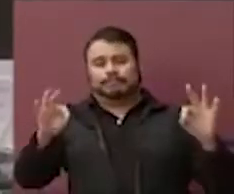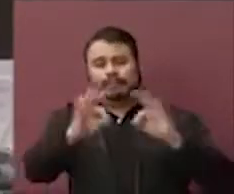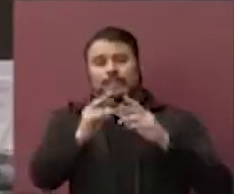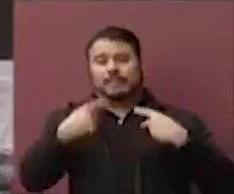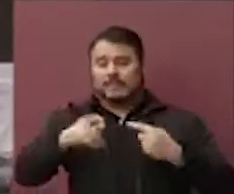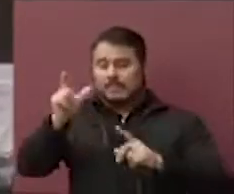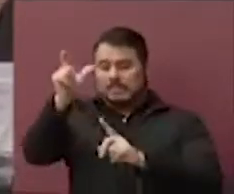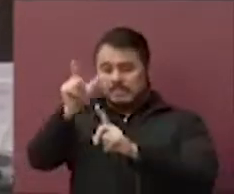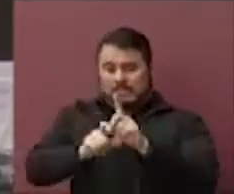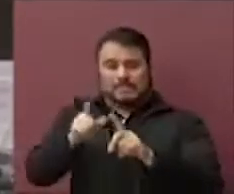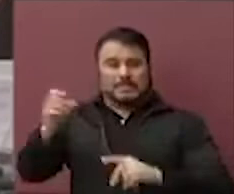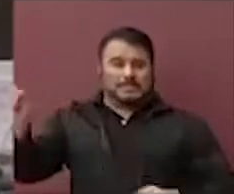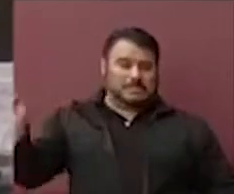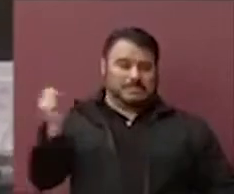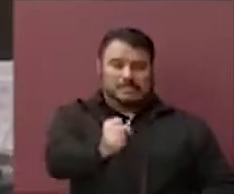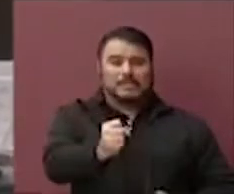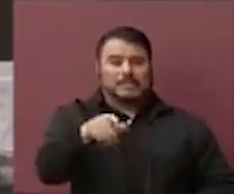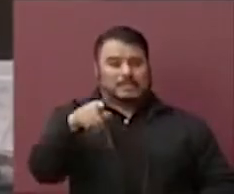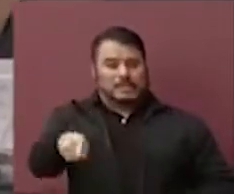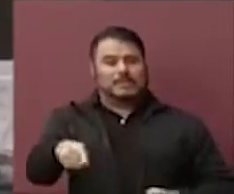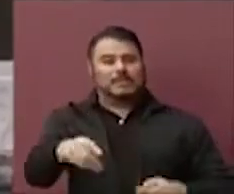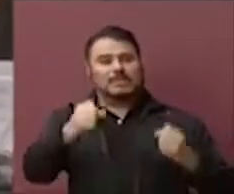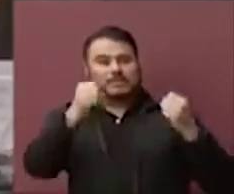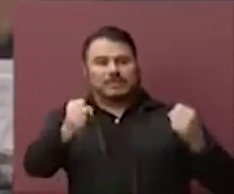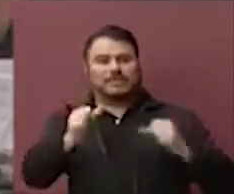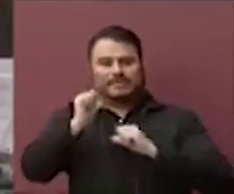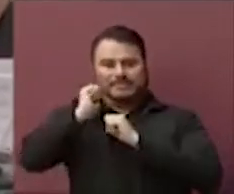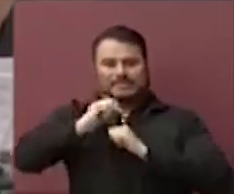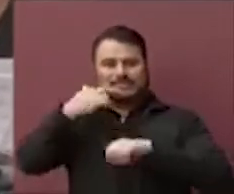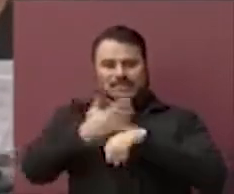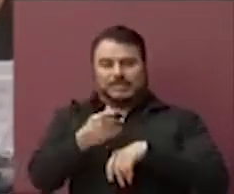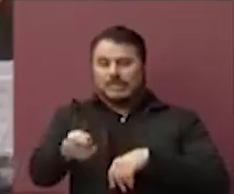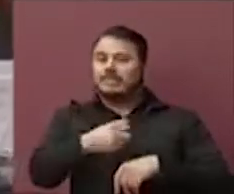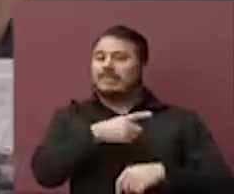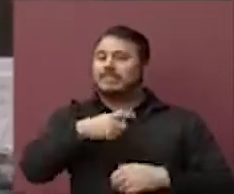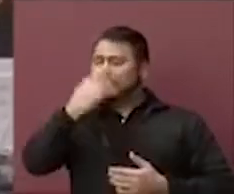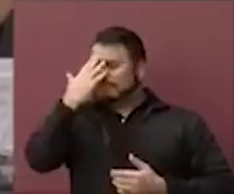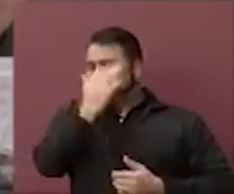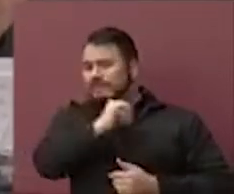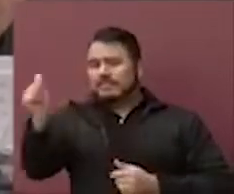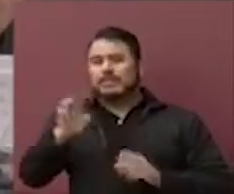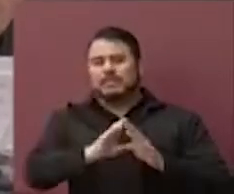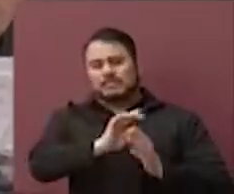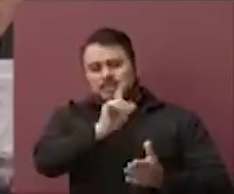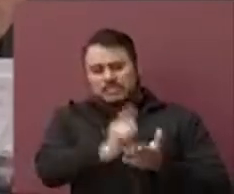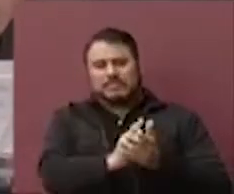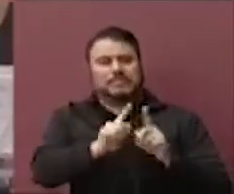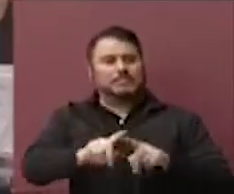persona que dirija sea un expertise en el ámbito jurídico y de la legalidad. Más aún,